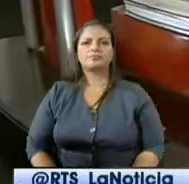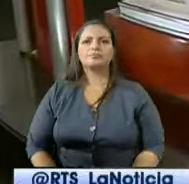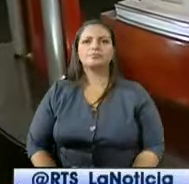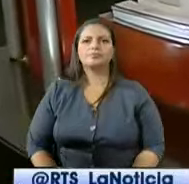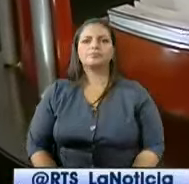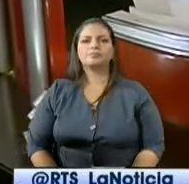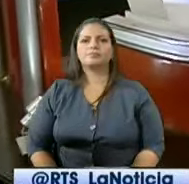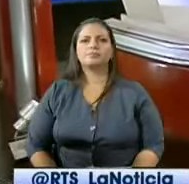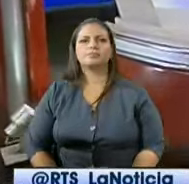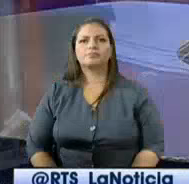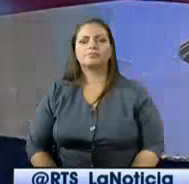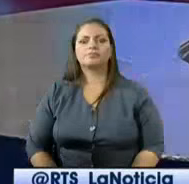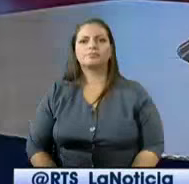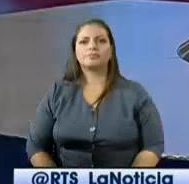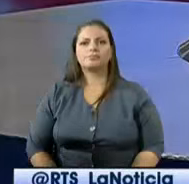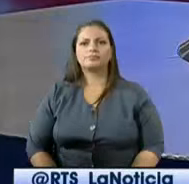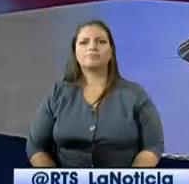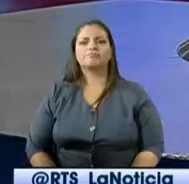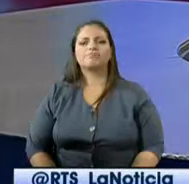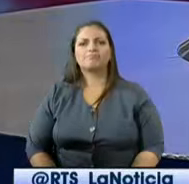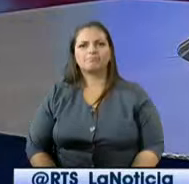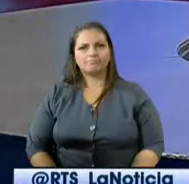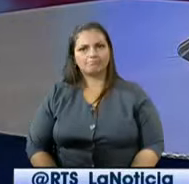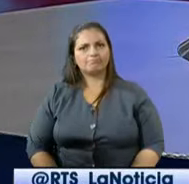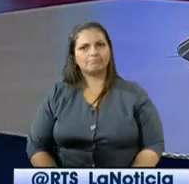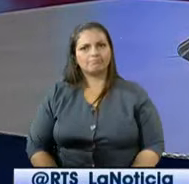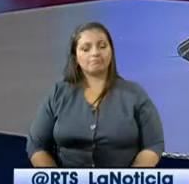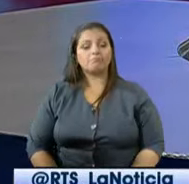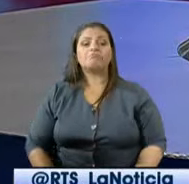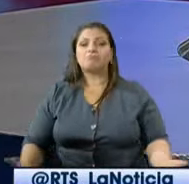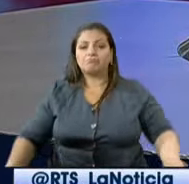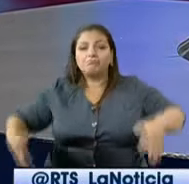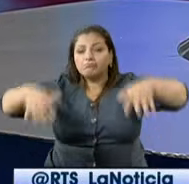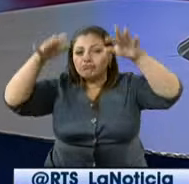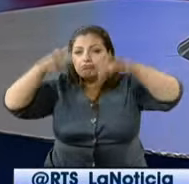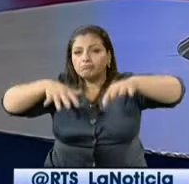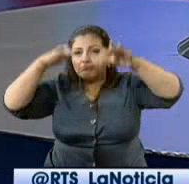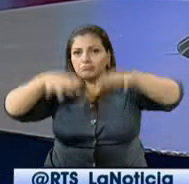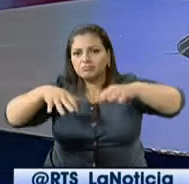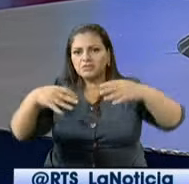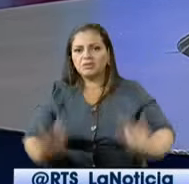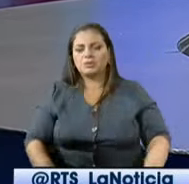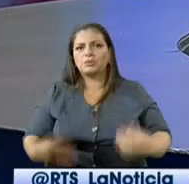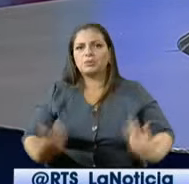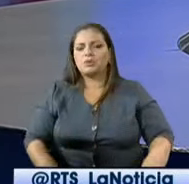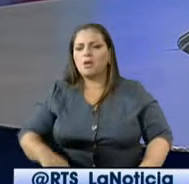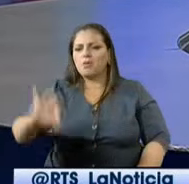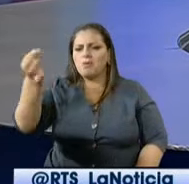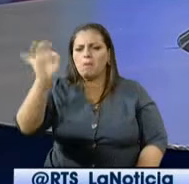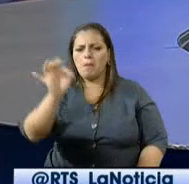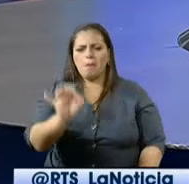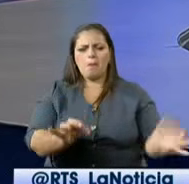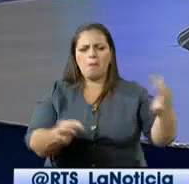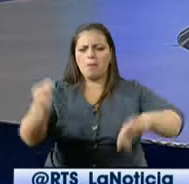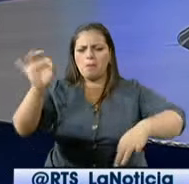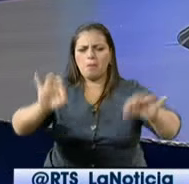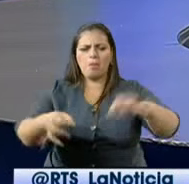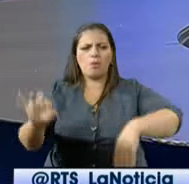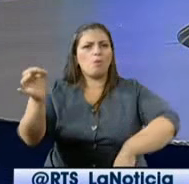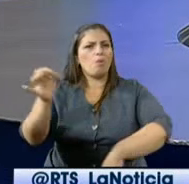Con la llegada de las lluvias se puede observar la proliferación de ciertos insectos. Algunos inofensivos y otros causantes de